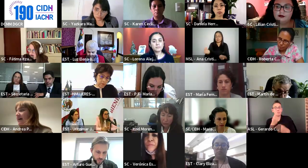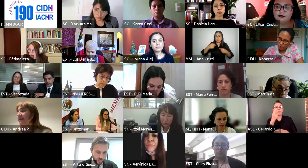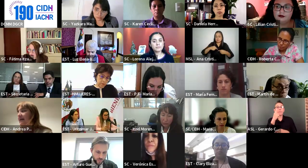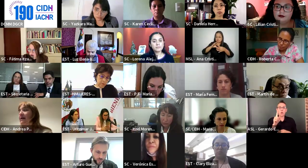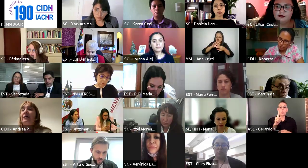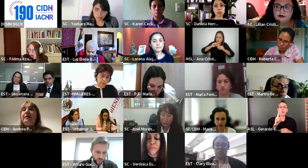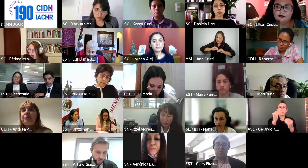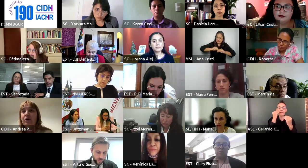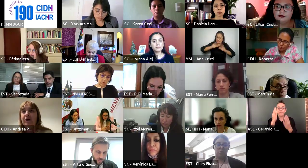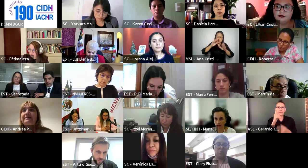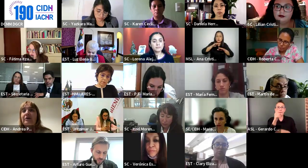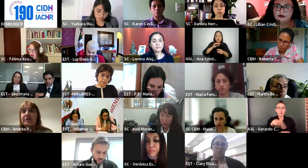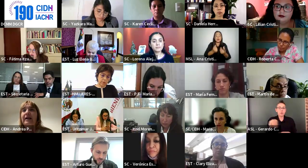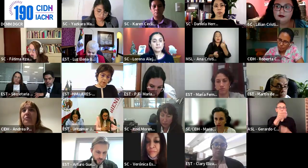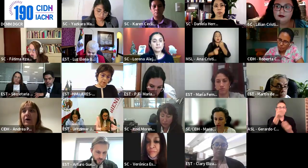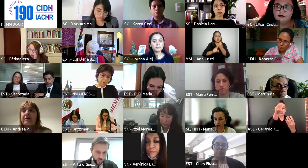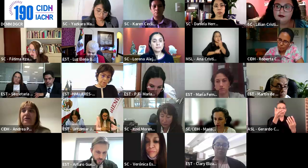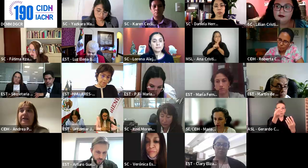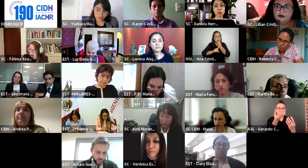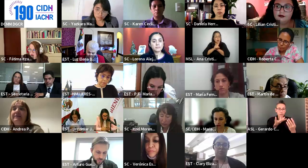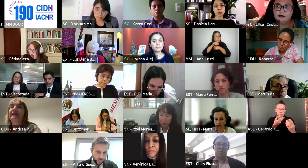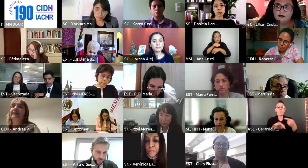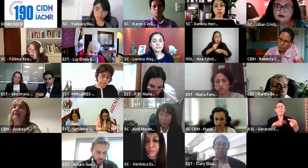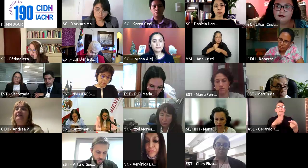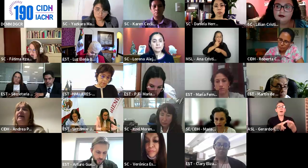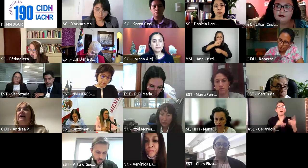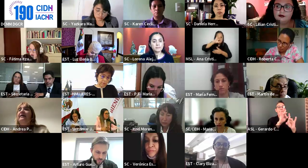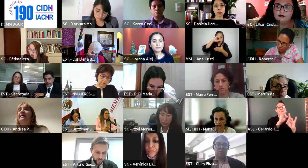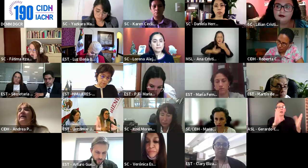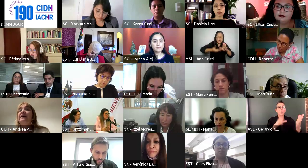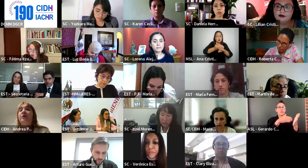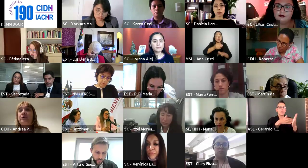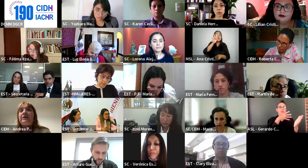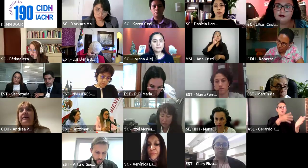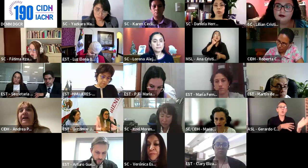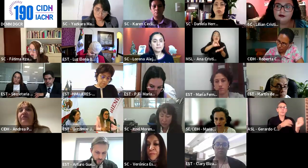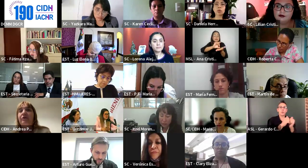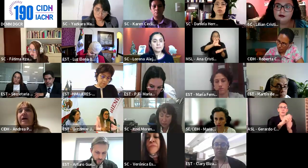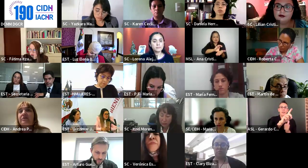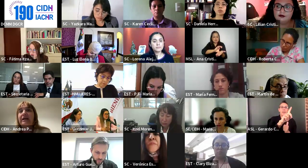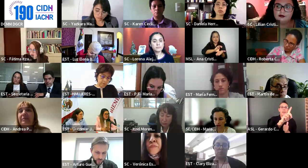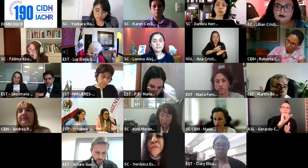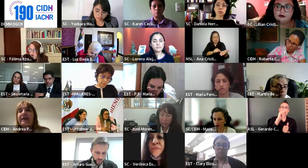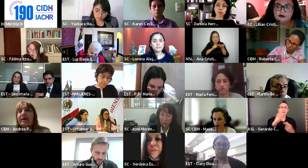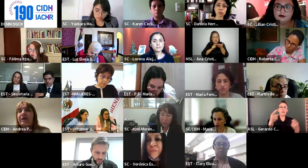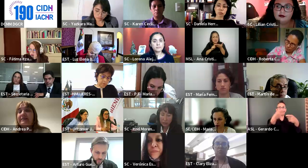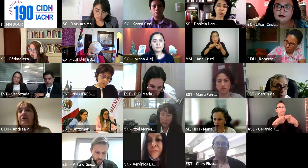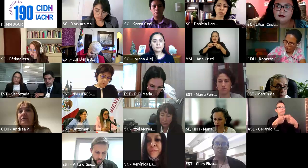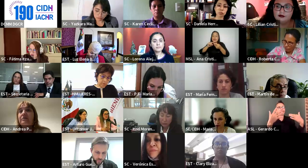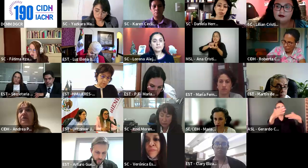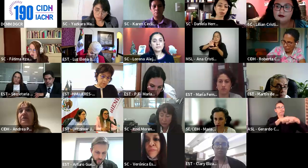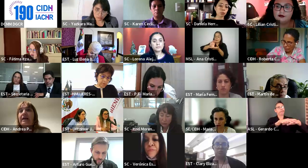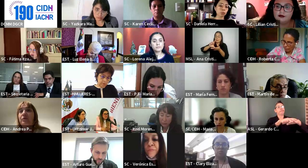problemáticas de la violencia contra la mujer con discapacidad. Esta, este cruce en el enfoque con discapacidad y la